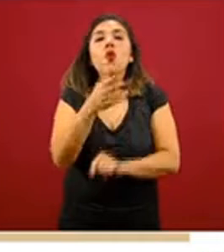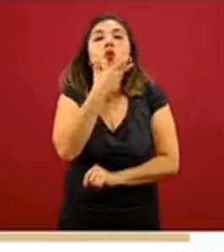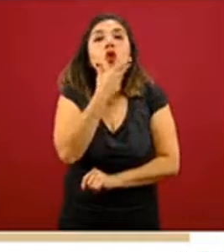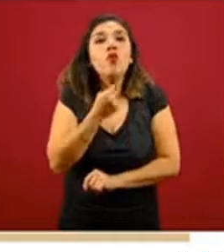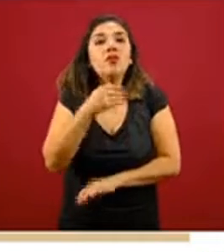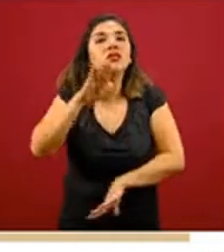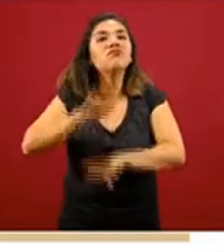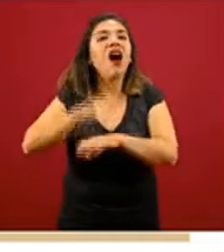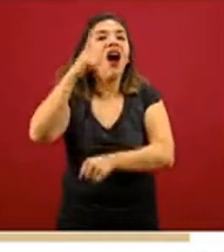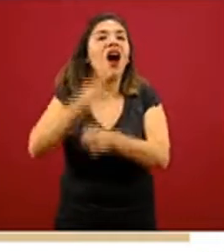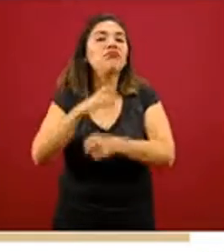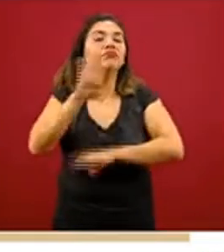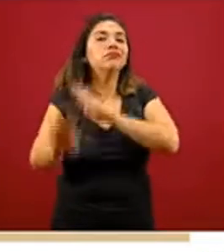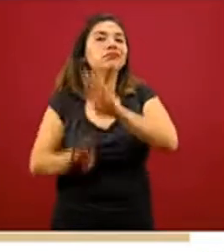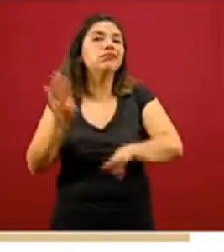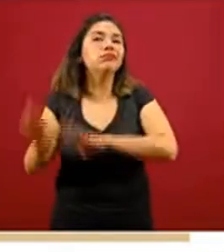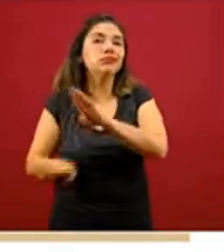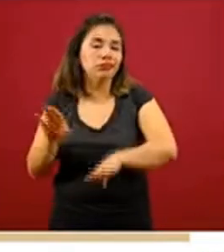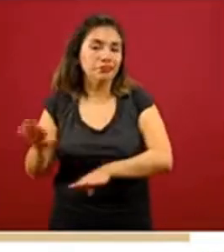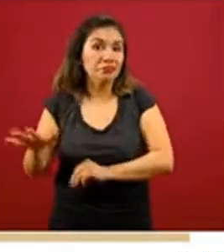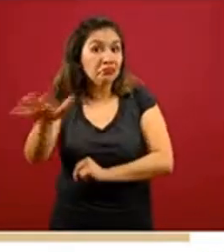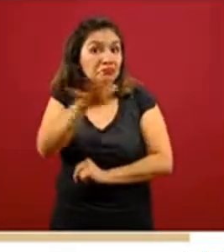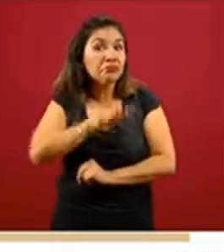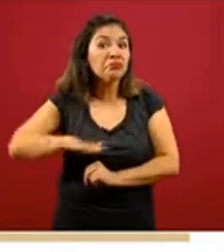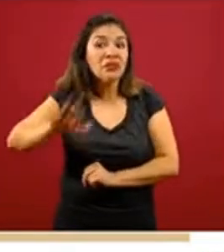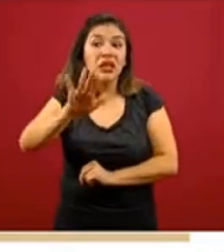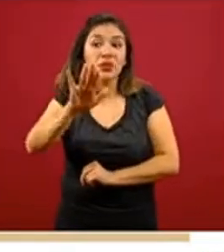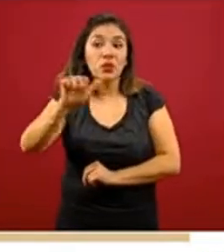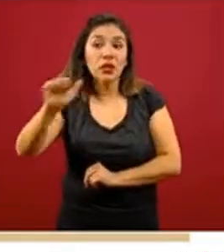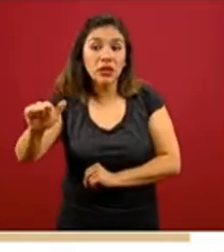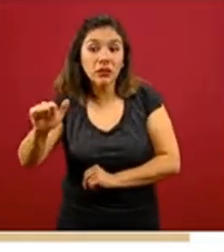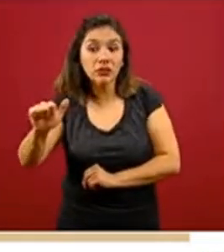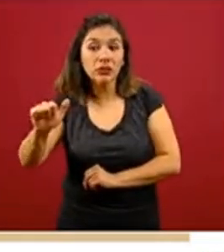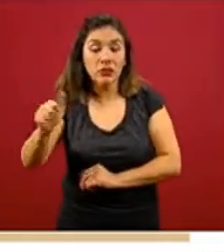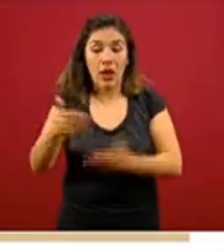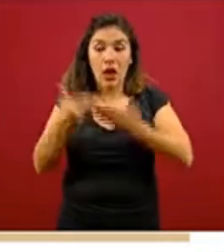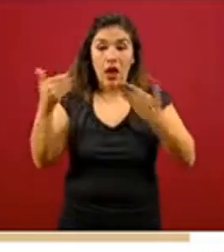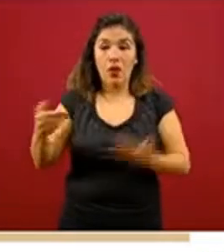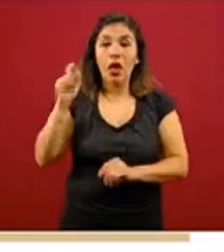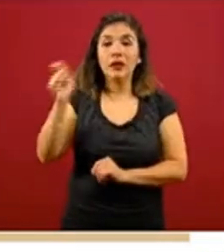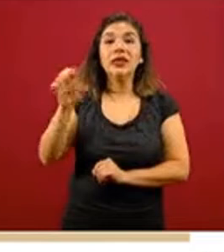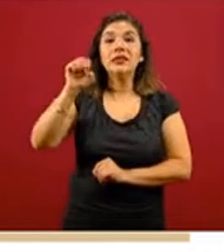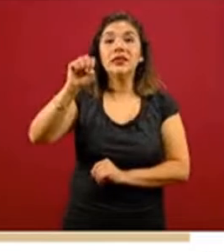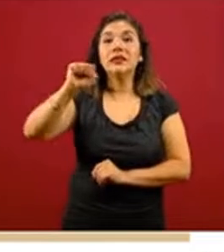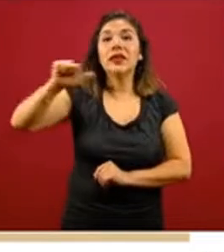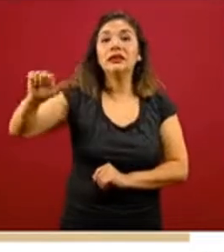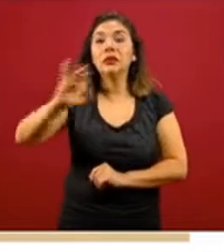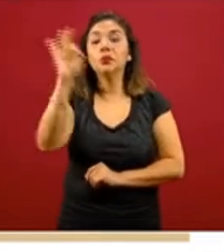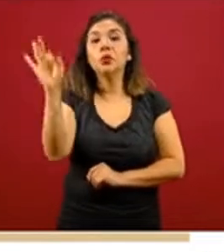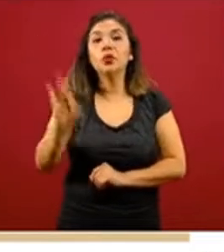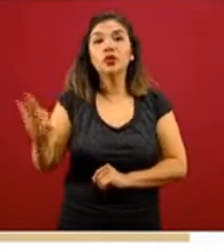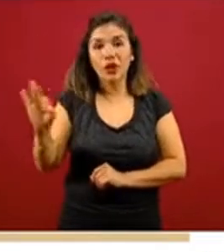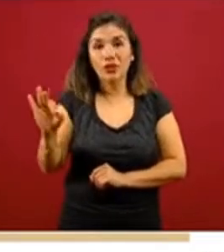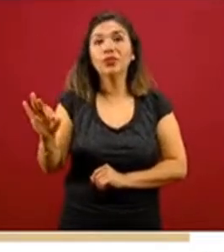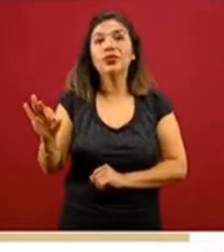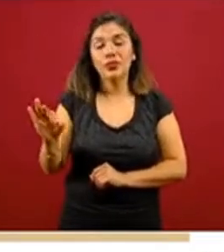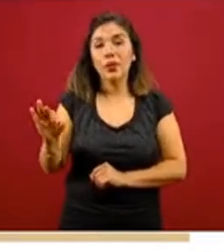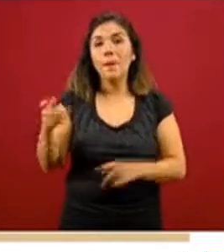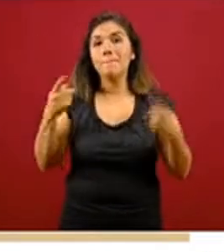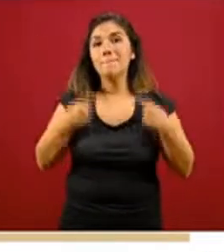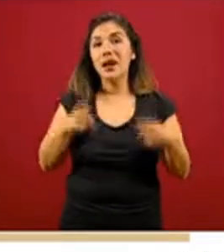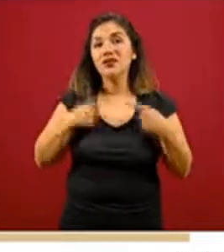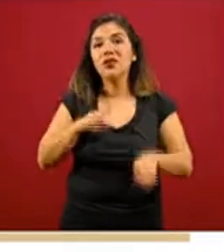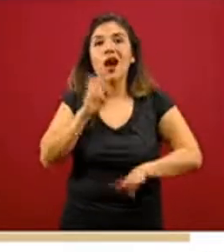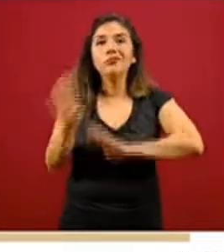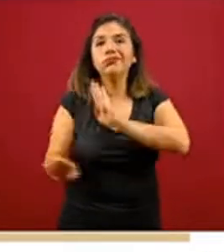mayor. De la población general, 56, ahora en este caso es el 66% de las personas